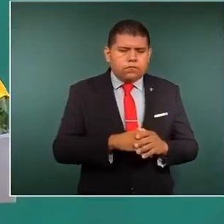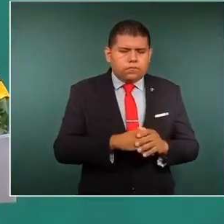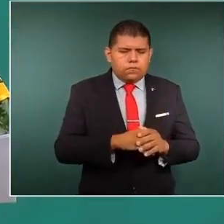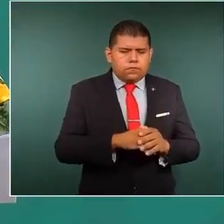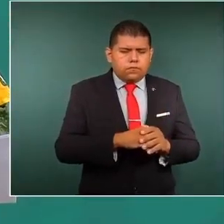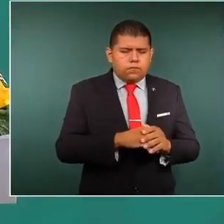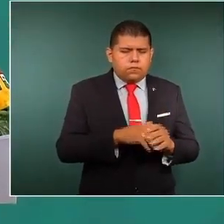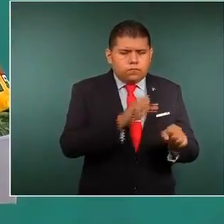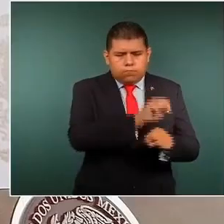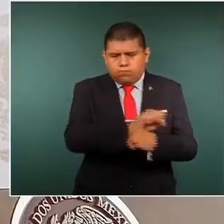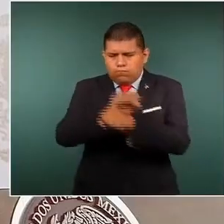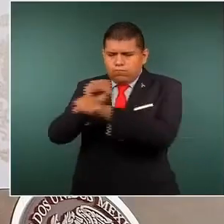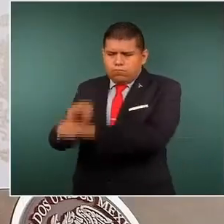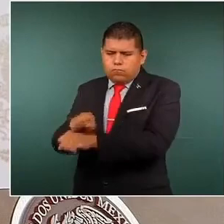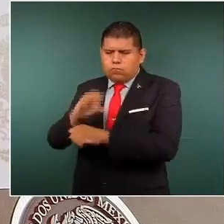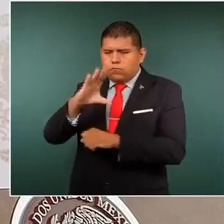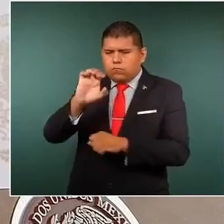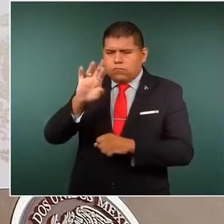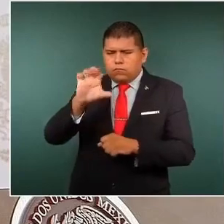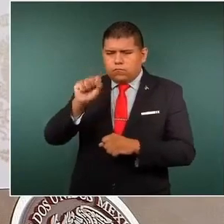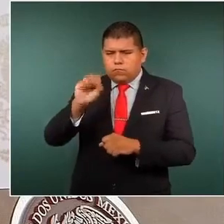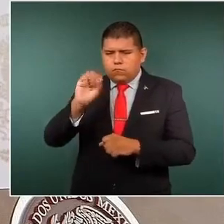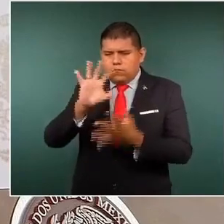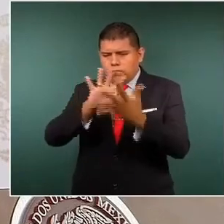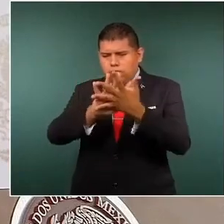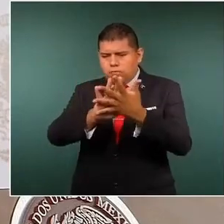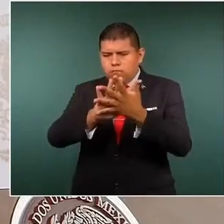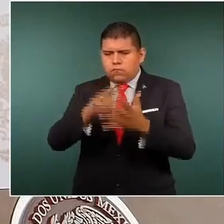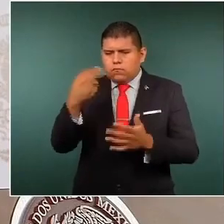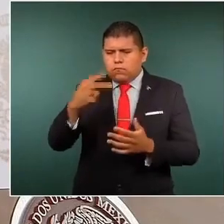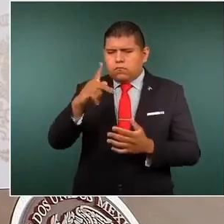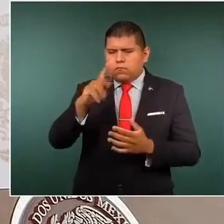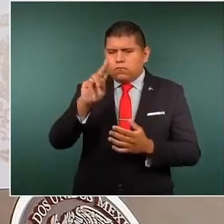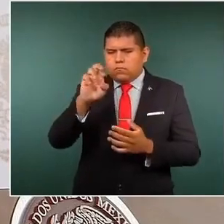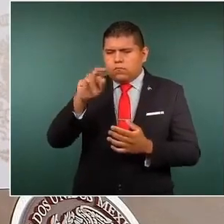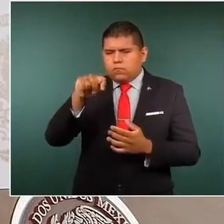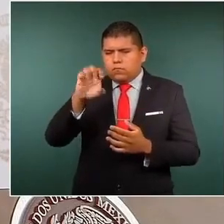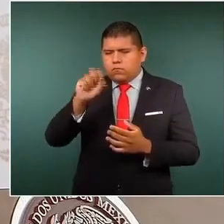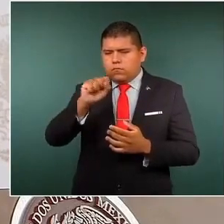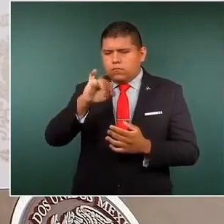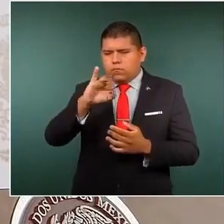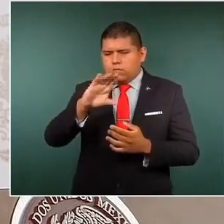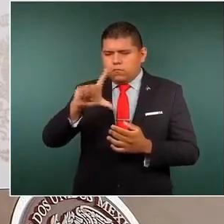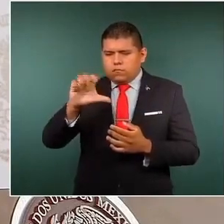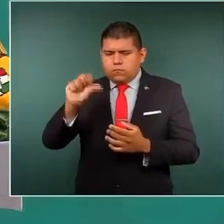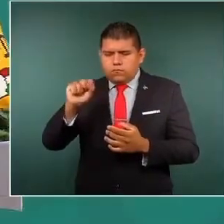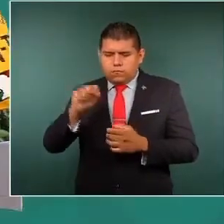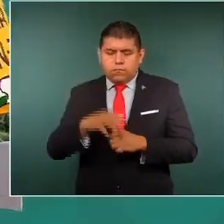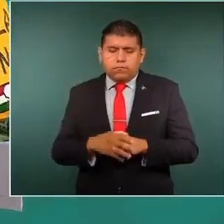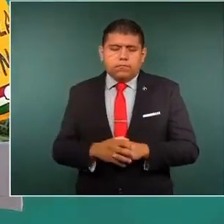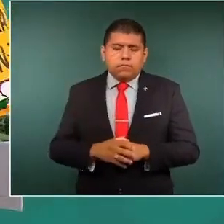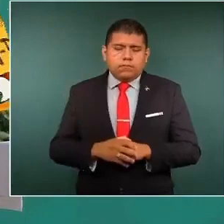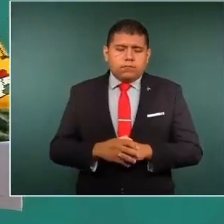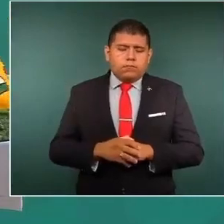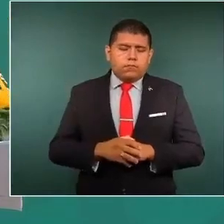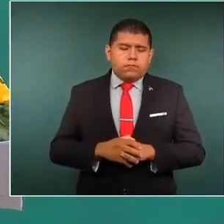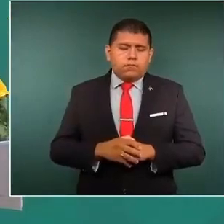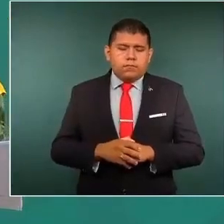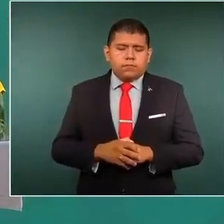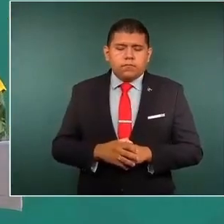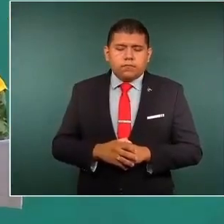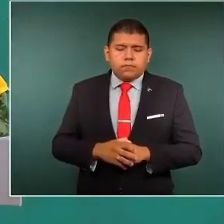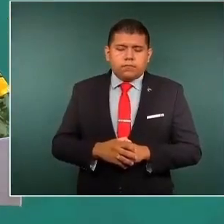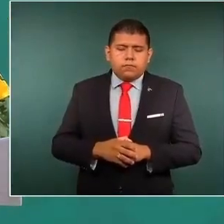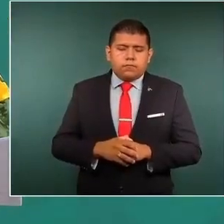trasladados, recluidos en el Cerezo de Puentecillas, ahí en la ciudad de Guanajuato. Con